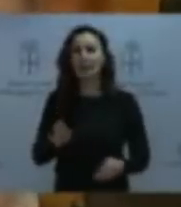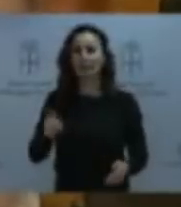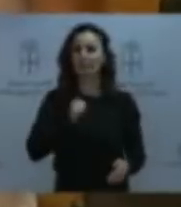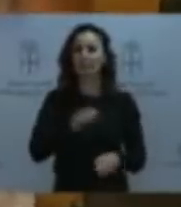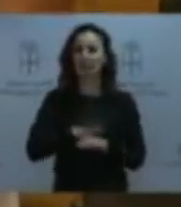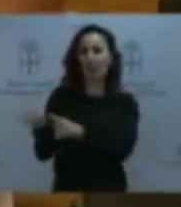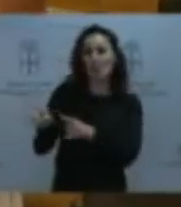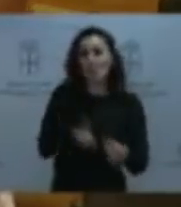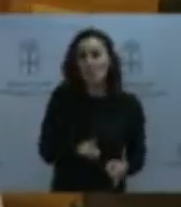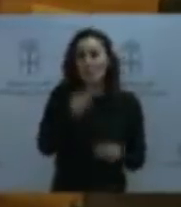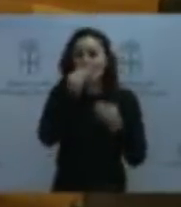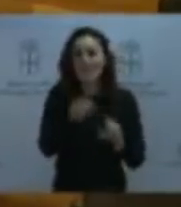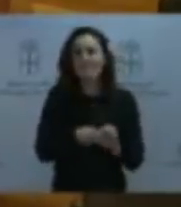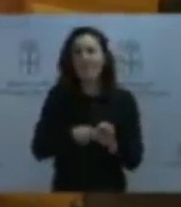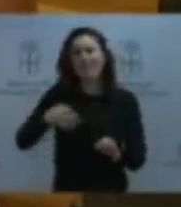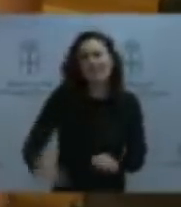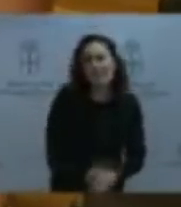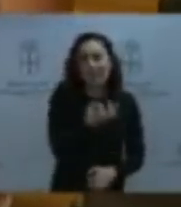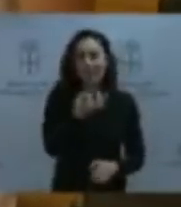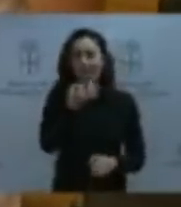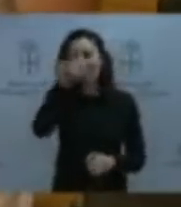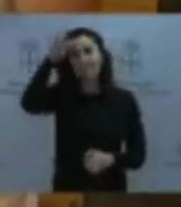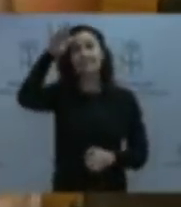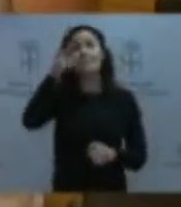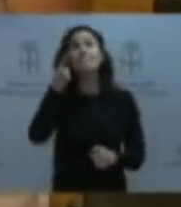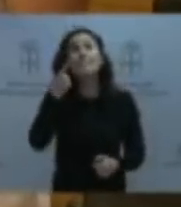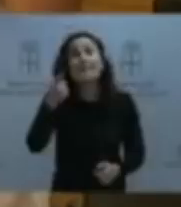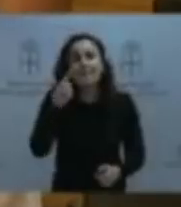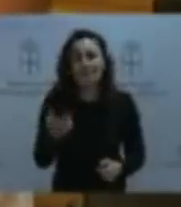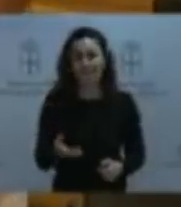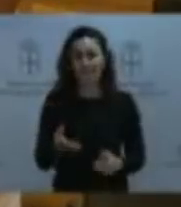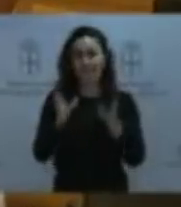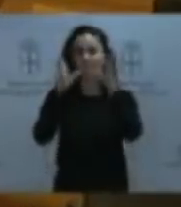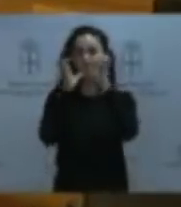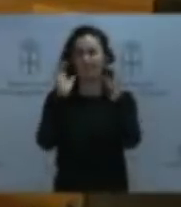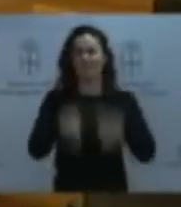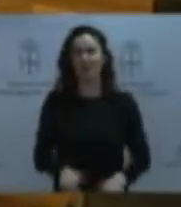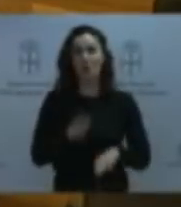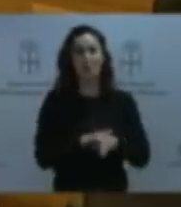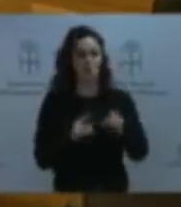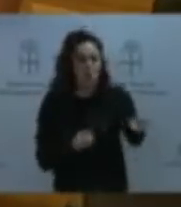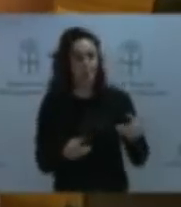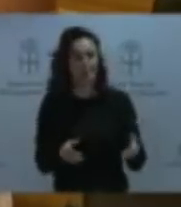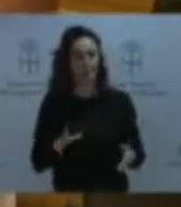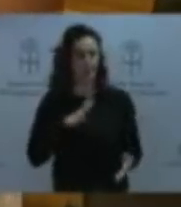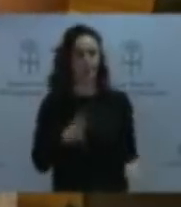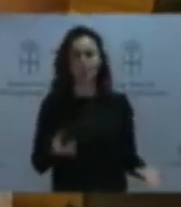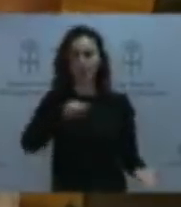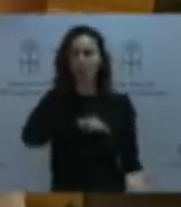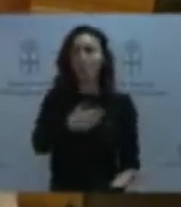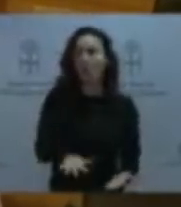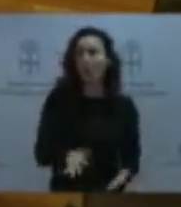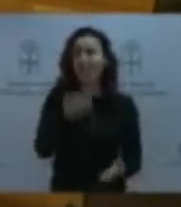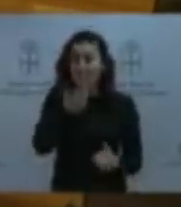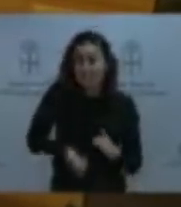fixes. O sea, fíjese qué manera de arruinarlo, qué manera de echarlo por tierra. Porque si sigue así, si sigue aneciando en esto, lo